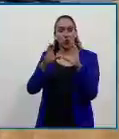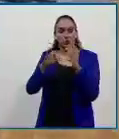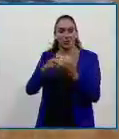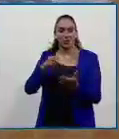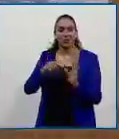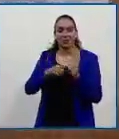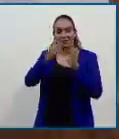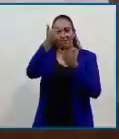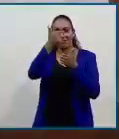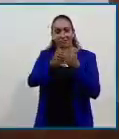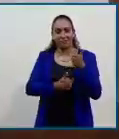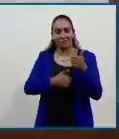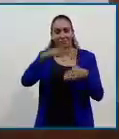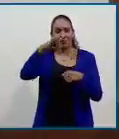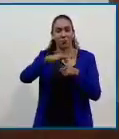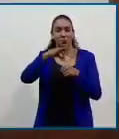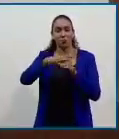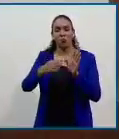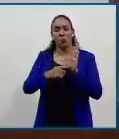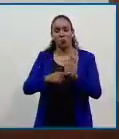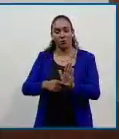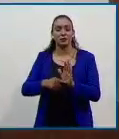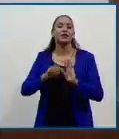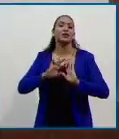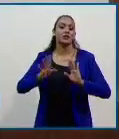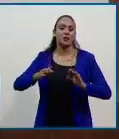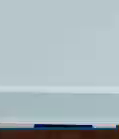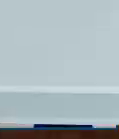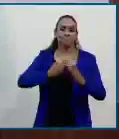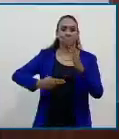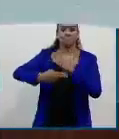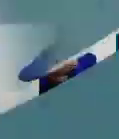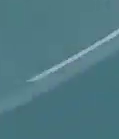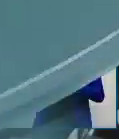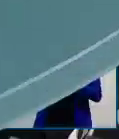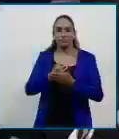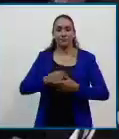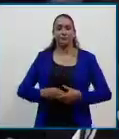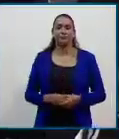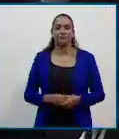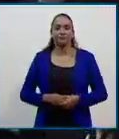y validez a la presidenta electa Claudia Sheinbaum.